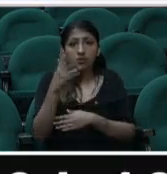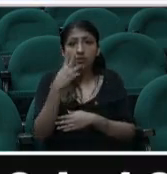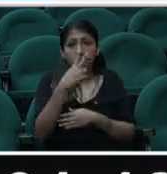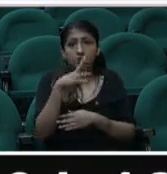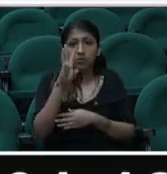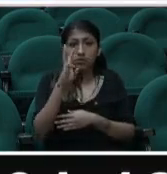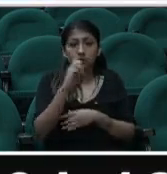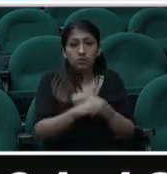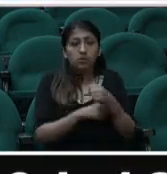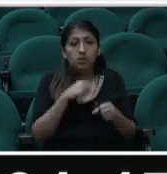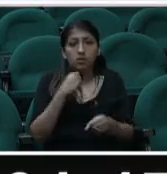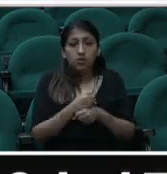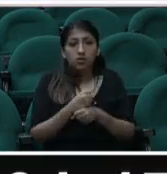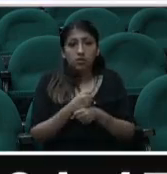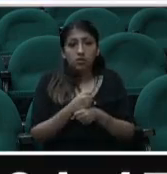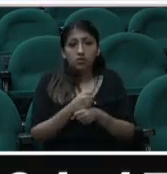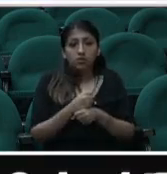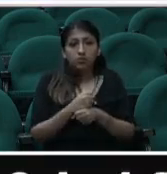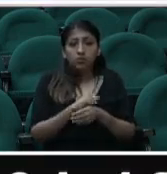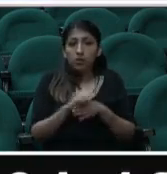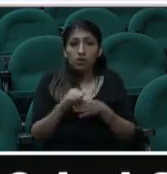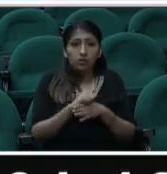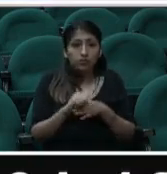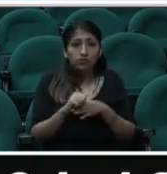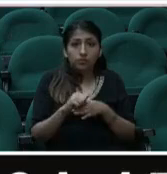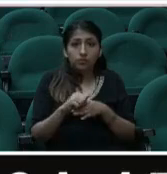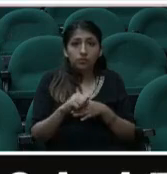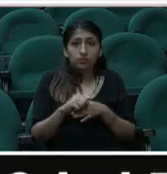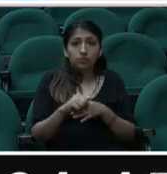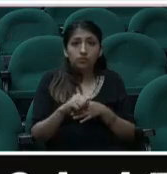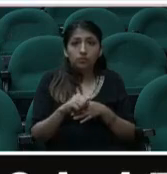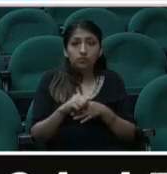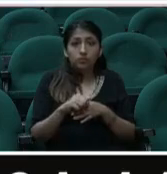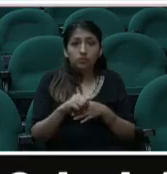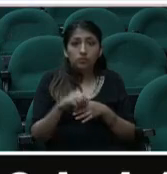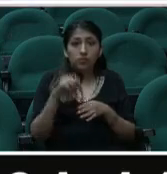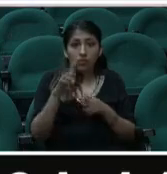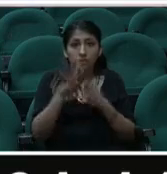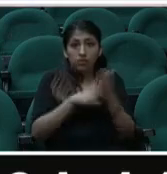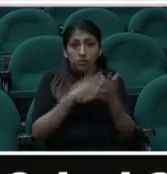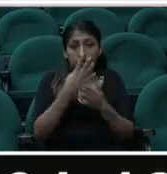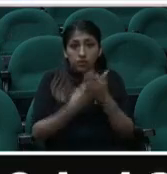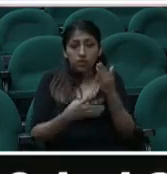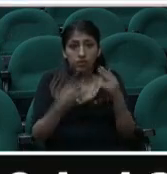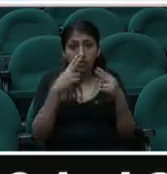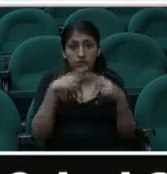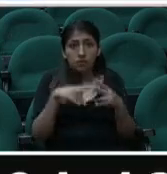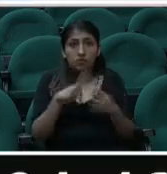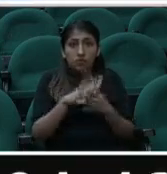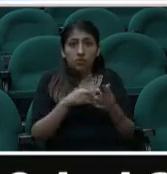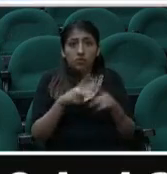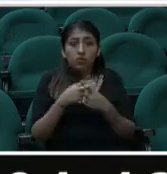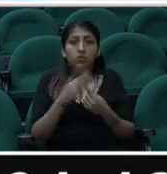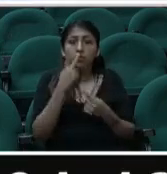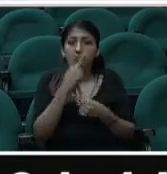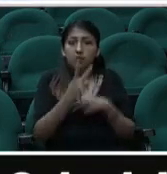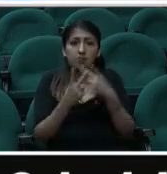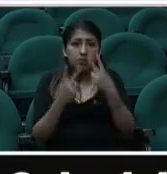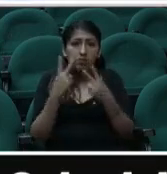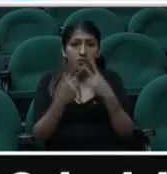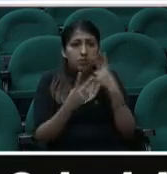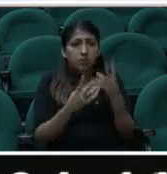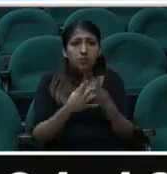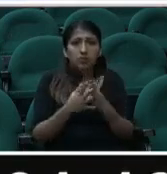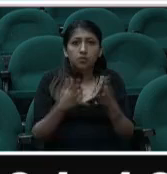26 años y prácticamente desde que está esta tabla en vigencia hemos visto